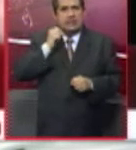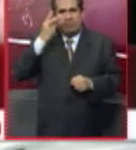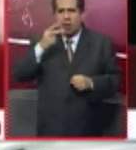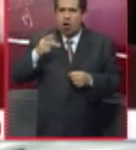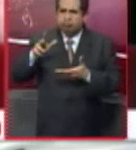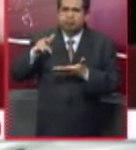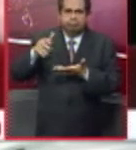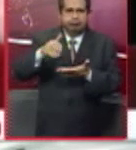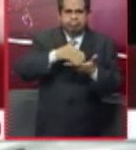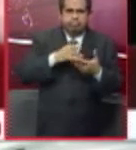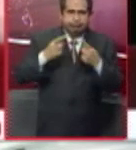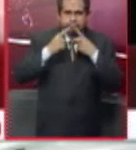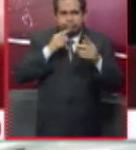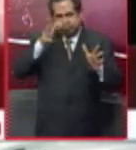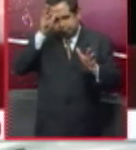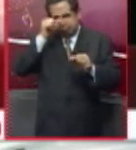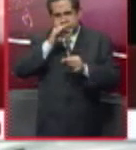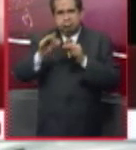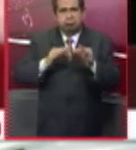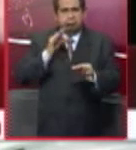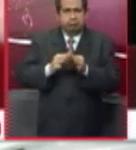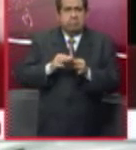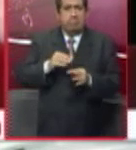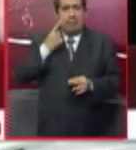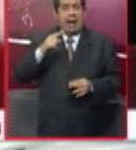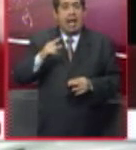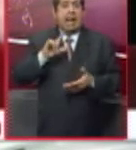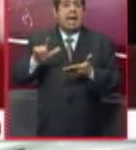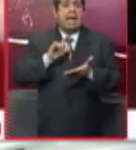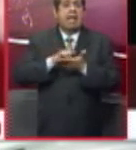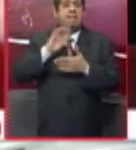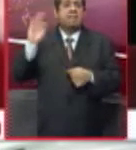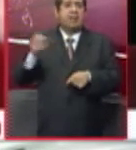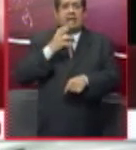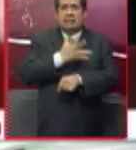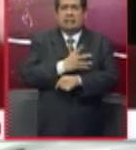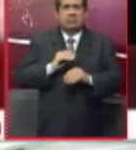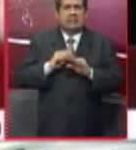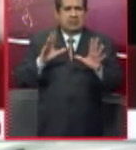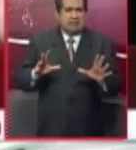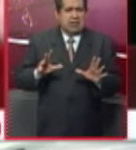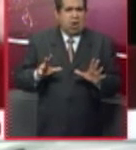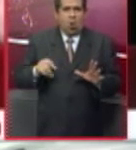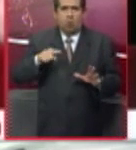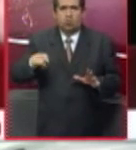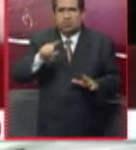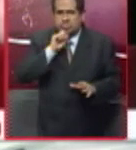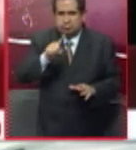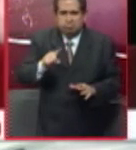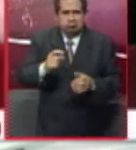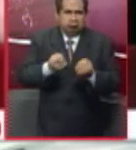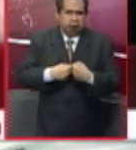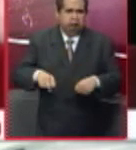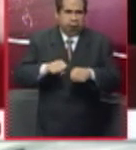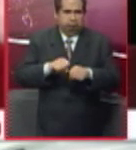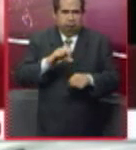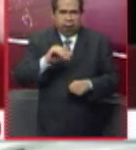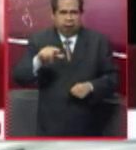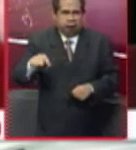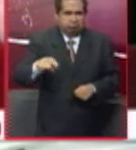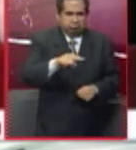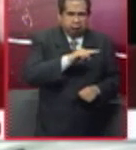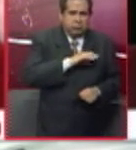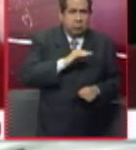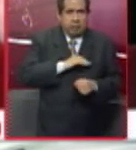de la República y respecto también al contenido de la Ley Federal de Transparencia. Ustedes, como sociedad